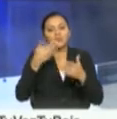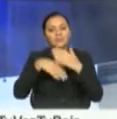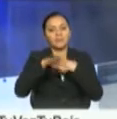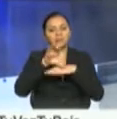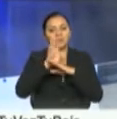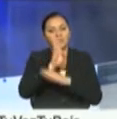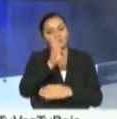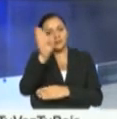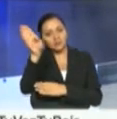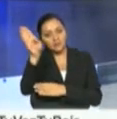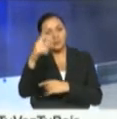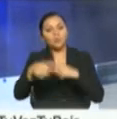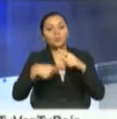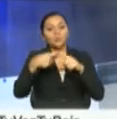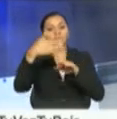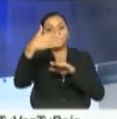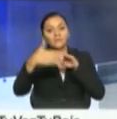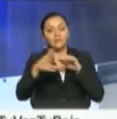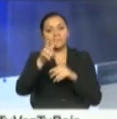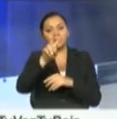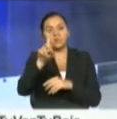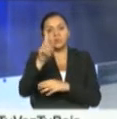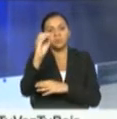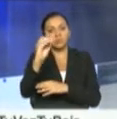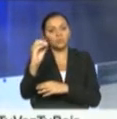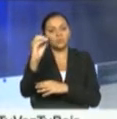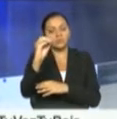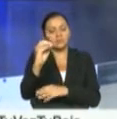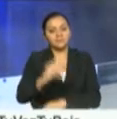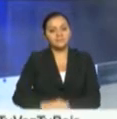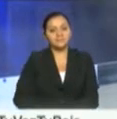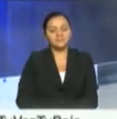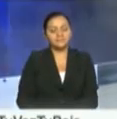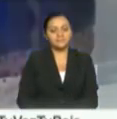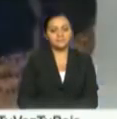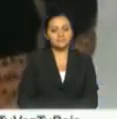del Ecuador. La nueva fecha límite es el 21 de octubre.